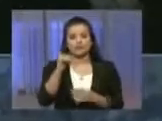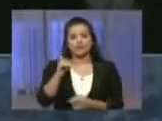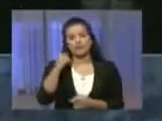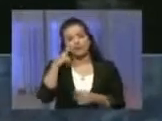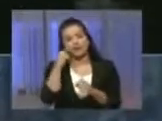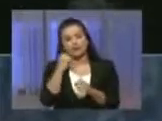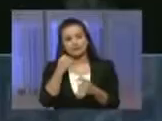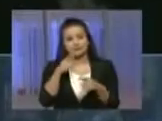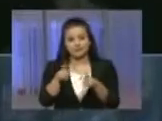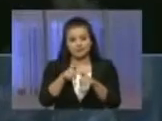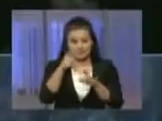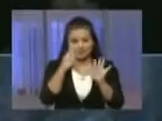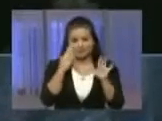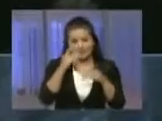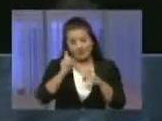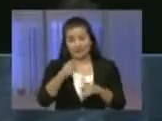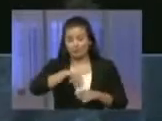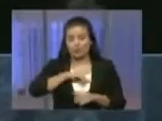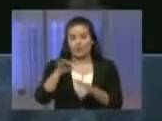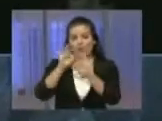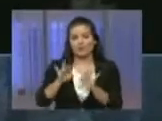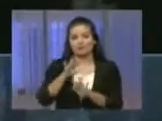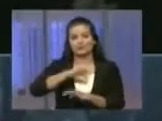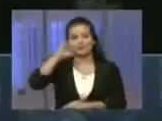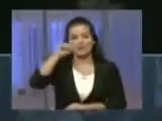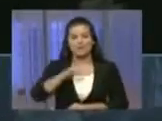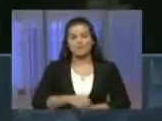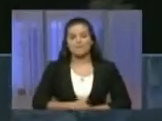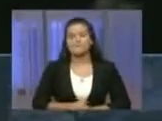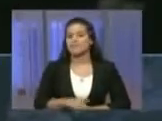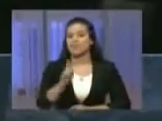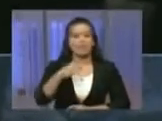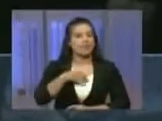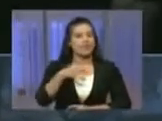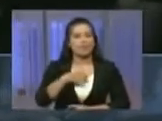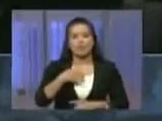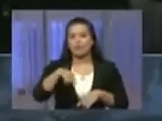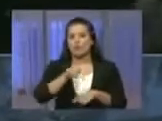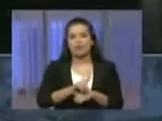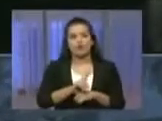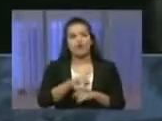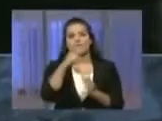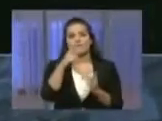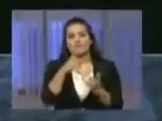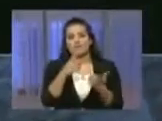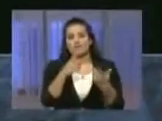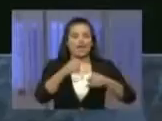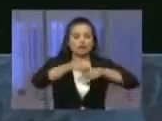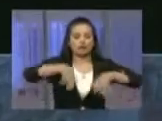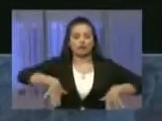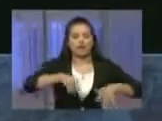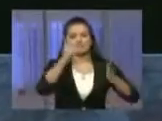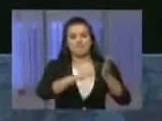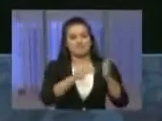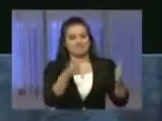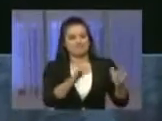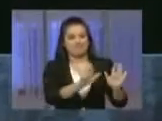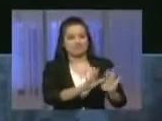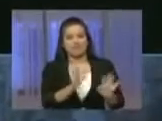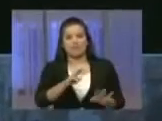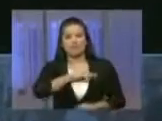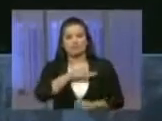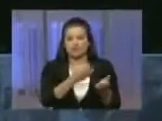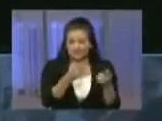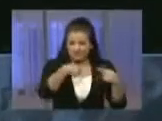socialistas y no nos quedemos solamente en la estructura de las 1 que tenemos no es un